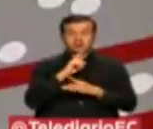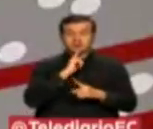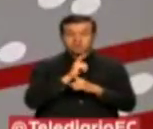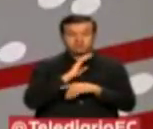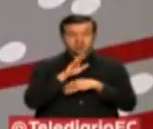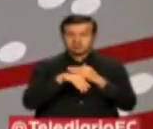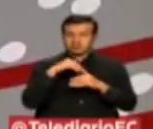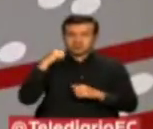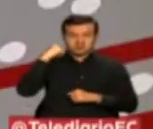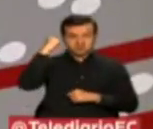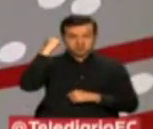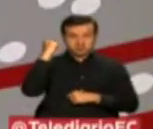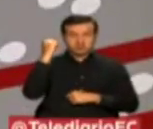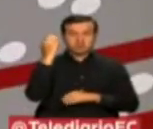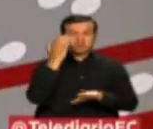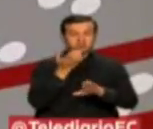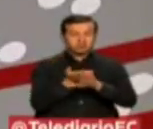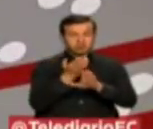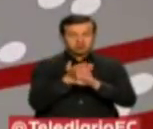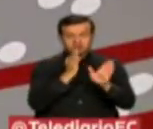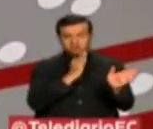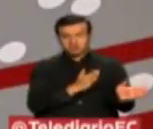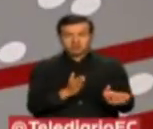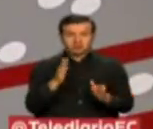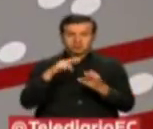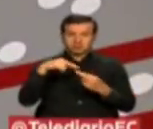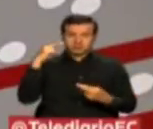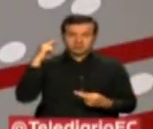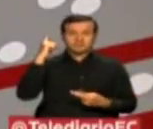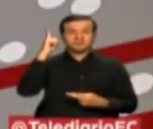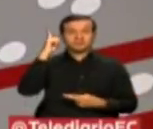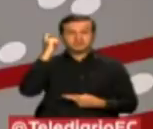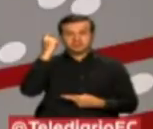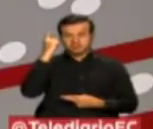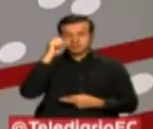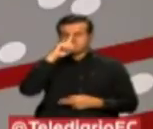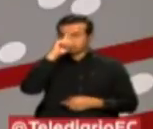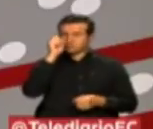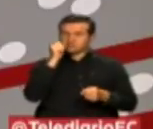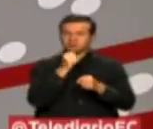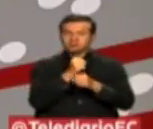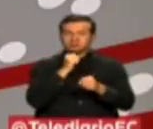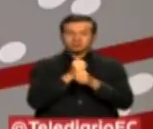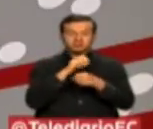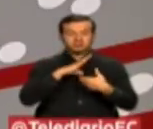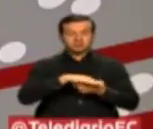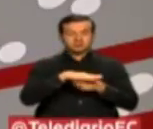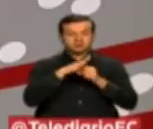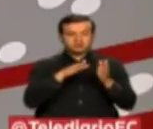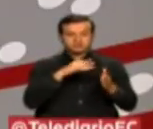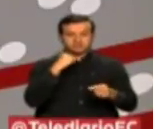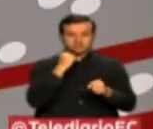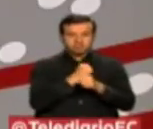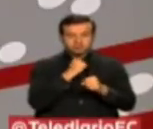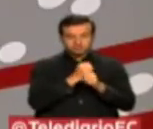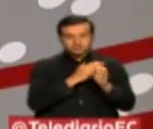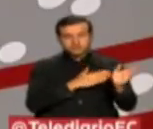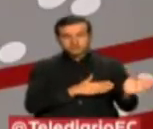todo el derecho de plantear posiciones de carácter regional. Yo creo que esto es lo que estamos trabajando también con la Cancillería. Es